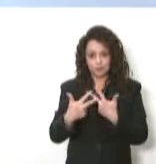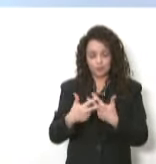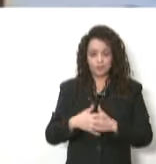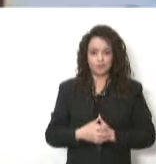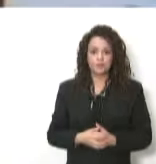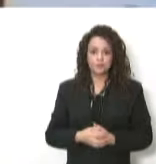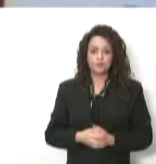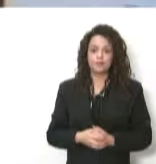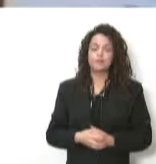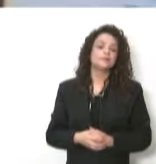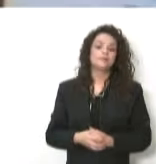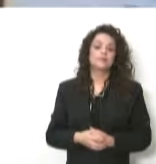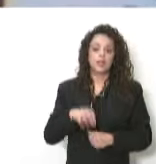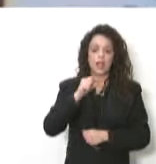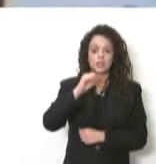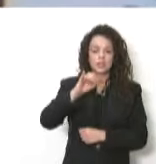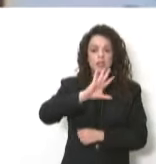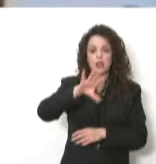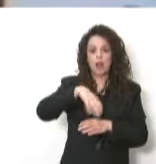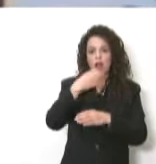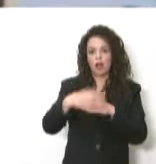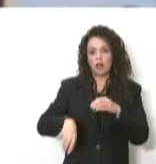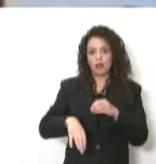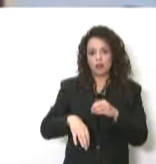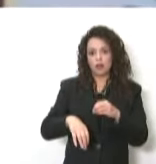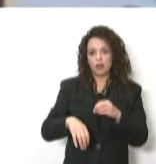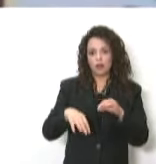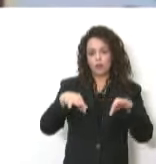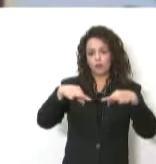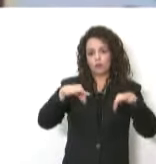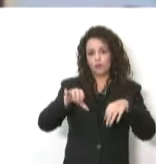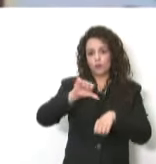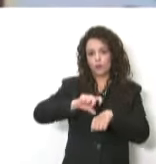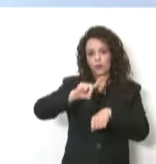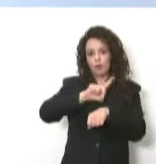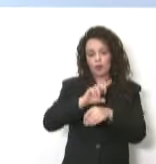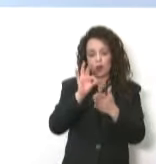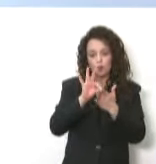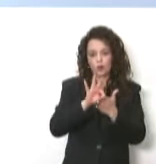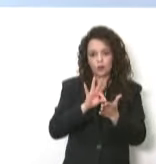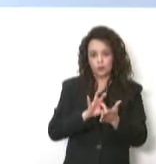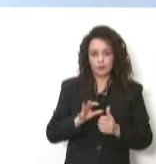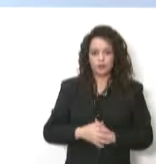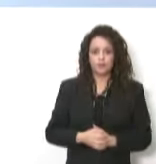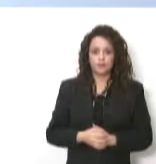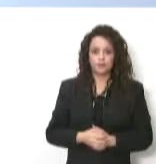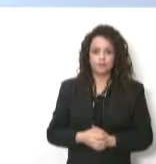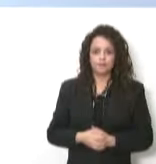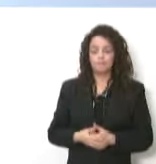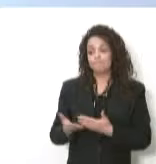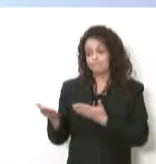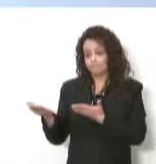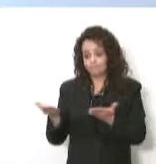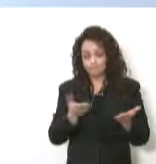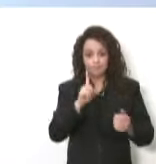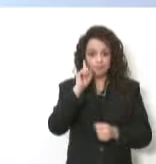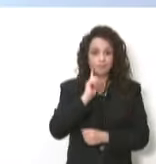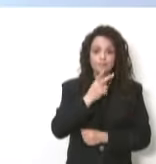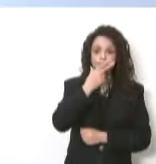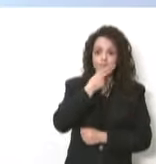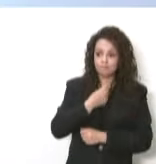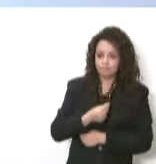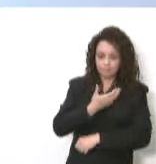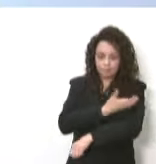Sí, comisionado, se han agotado todos los puntos listados en el orden del día. Pues entonces, siendo así, compañeras y compañeros